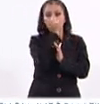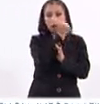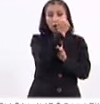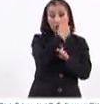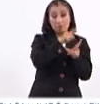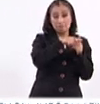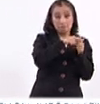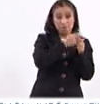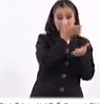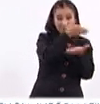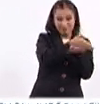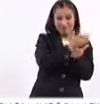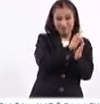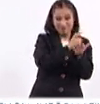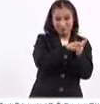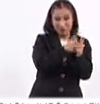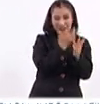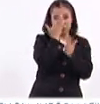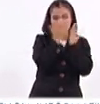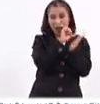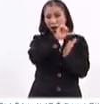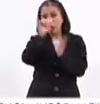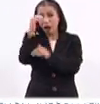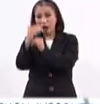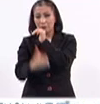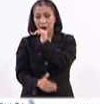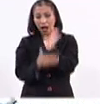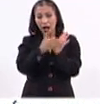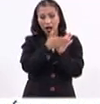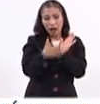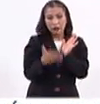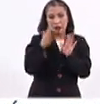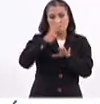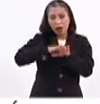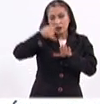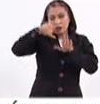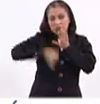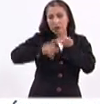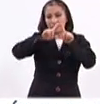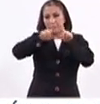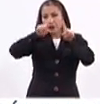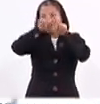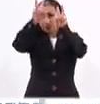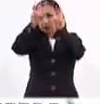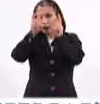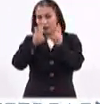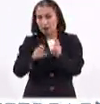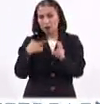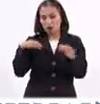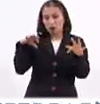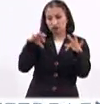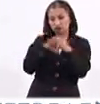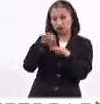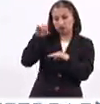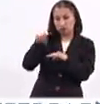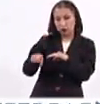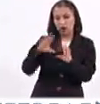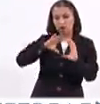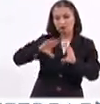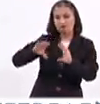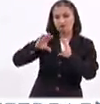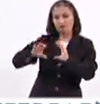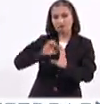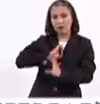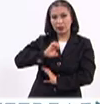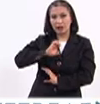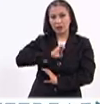el principio de la carrera hasta que concluyen, pues van profundizando en diferentes aspectos que están vinculados con la formación